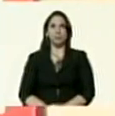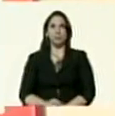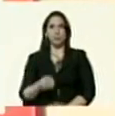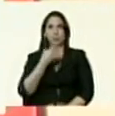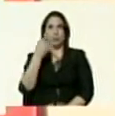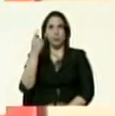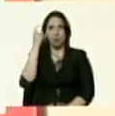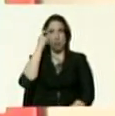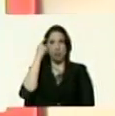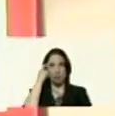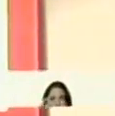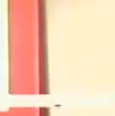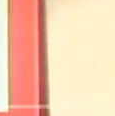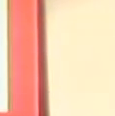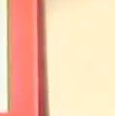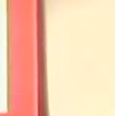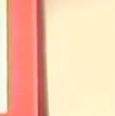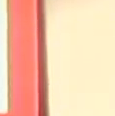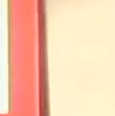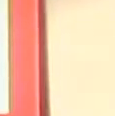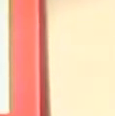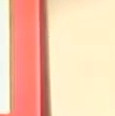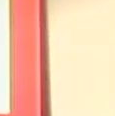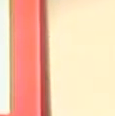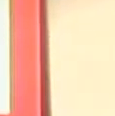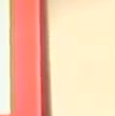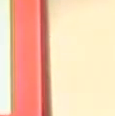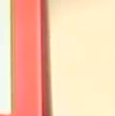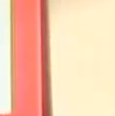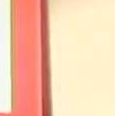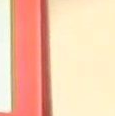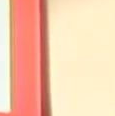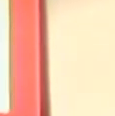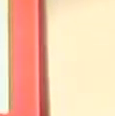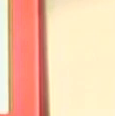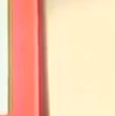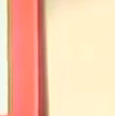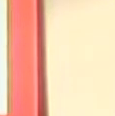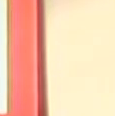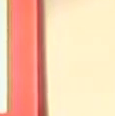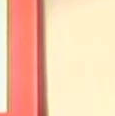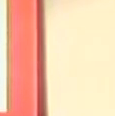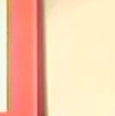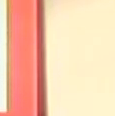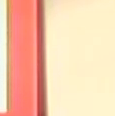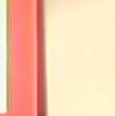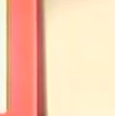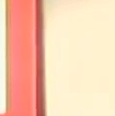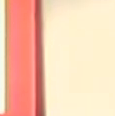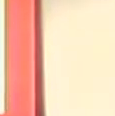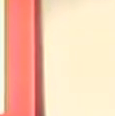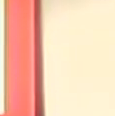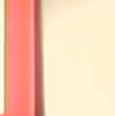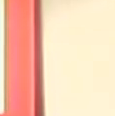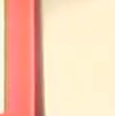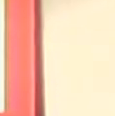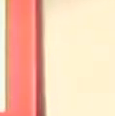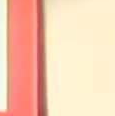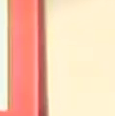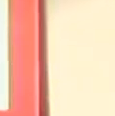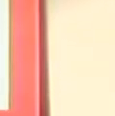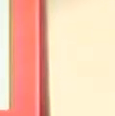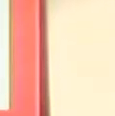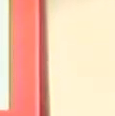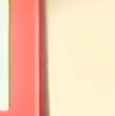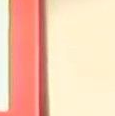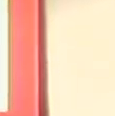llamo Oriane Verdier, de la Radio Francia Internacional. Señor presidente, la semana pasada usted estaba en Moscú, Diosdado